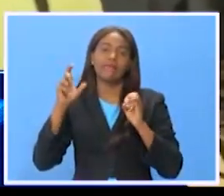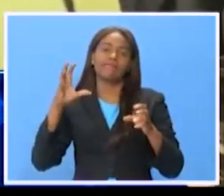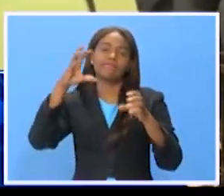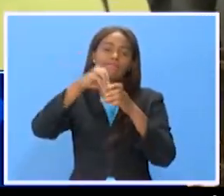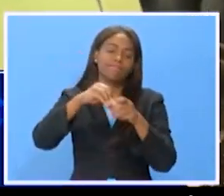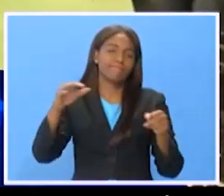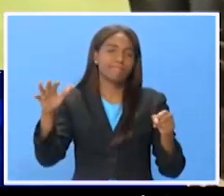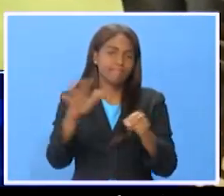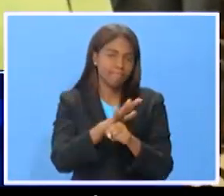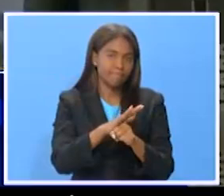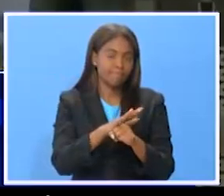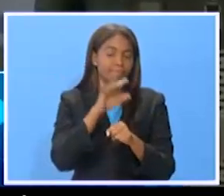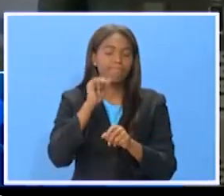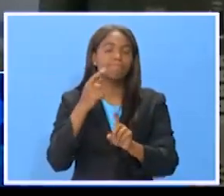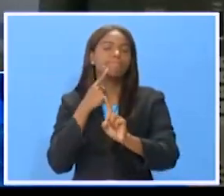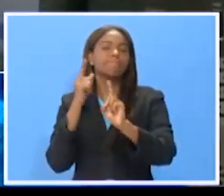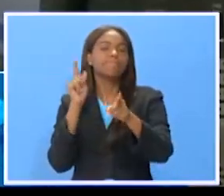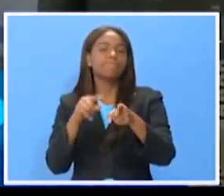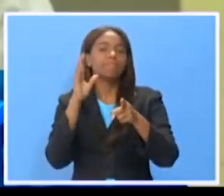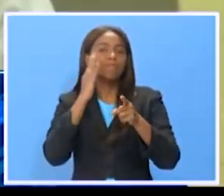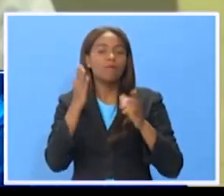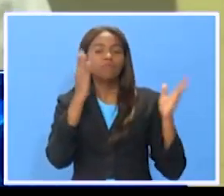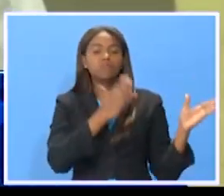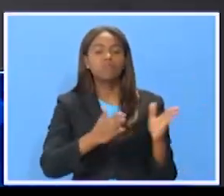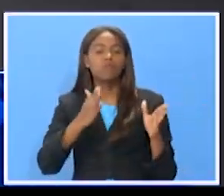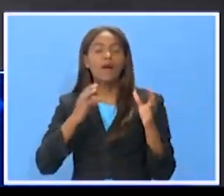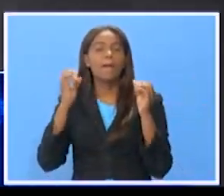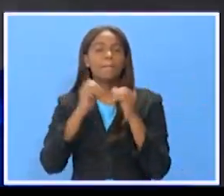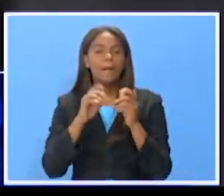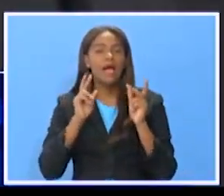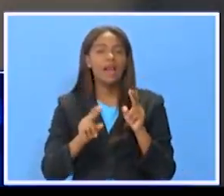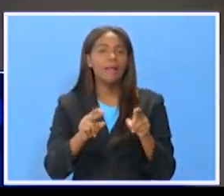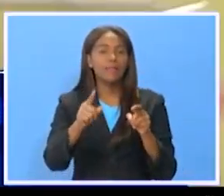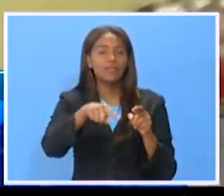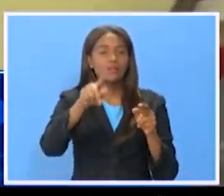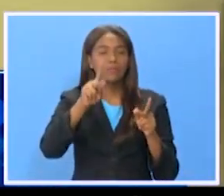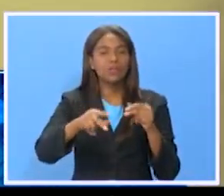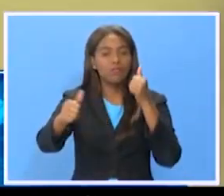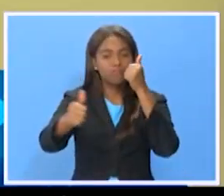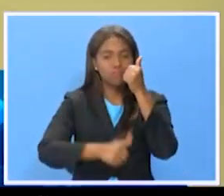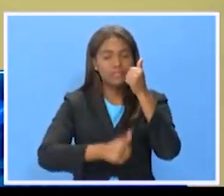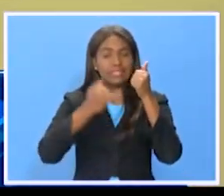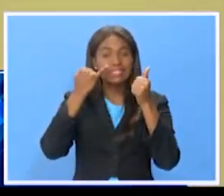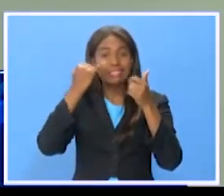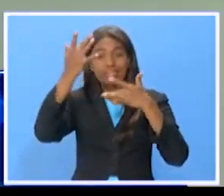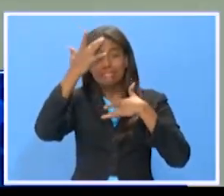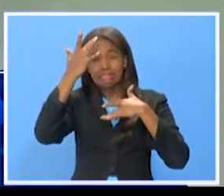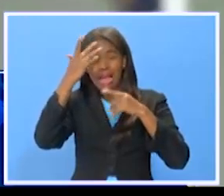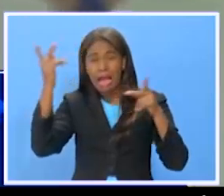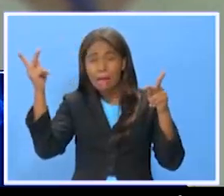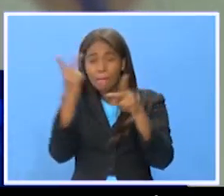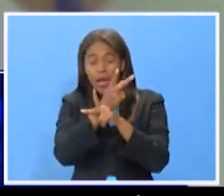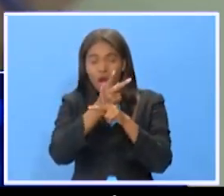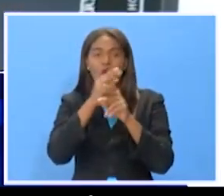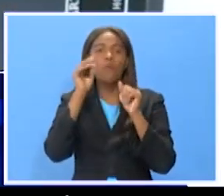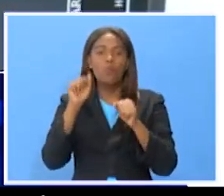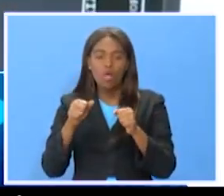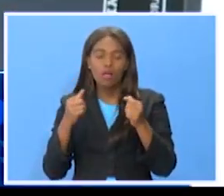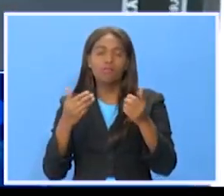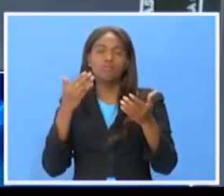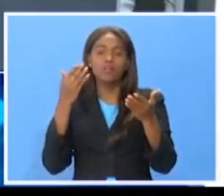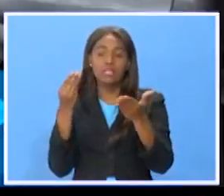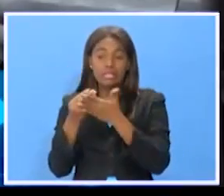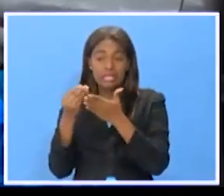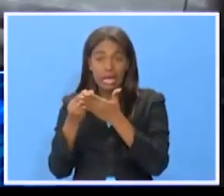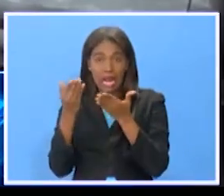Esta disposición del Consejo agilizará los trámites de los afiliados en esta condición y puedan contar con estos recursos